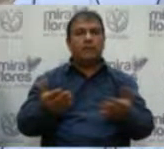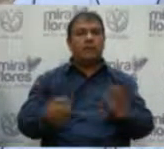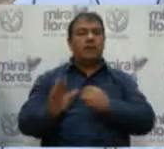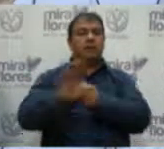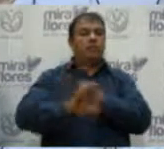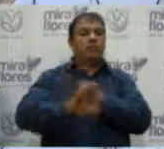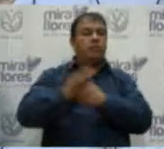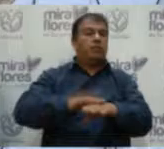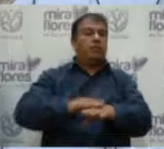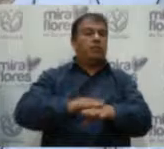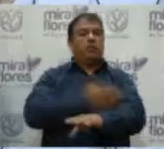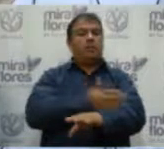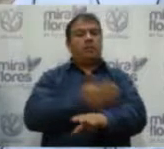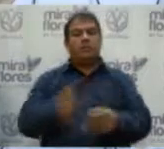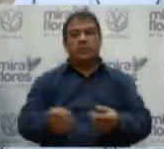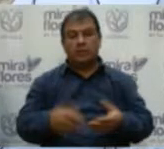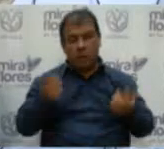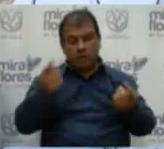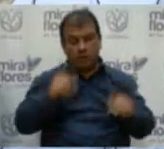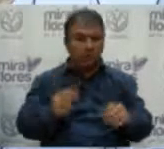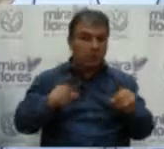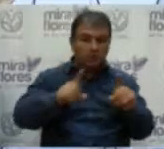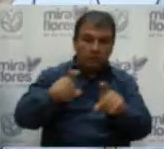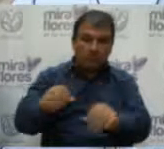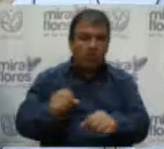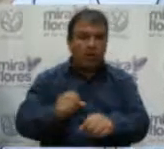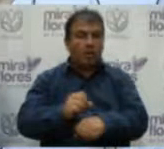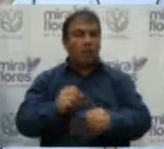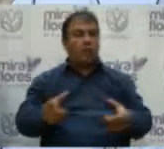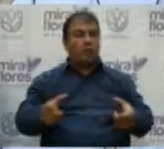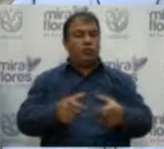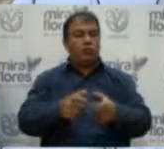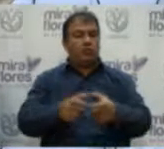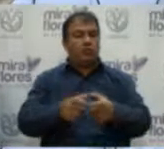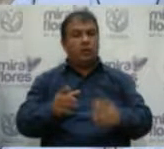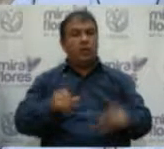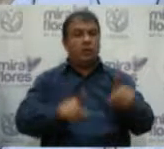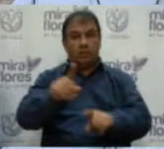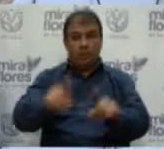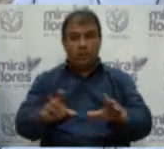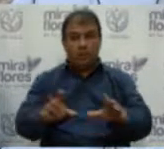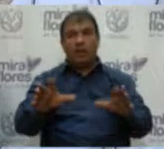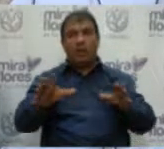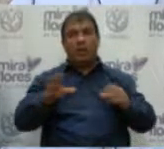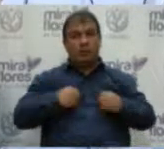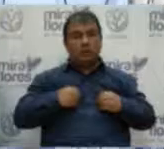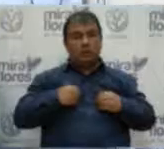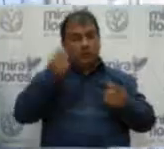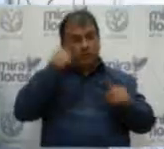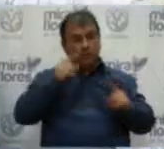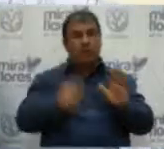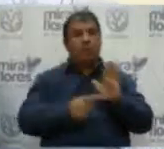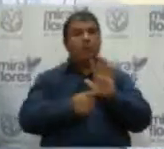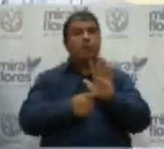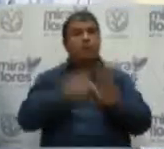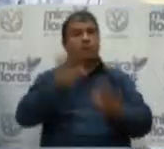prevención. Entonces, se ha puesto a consideración del Consejo este viaje, aquellos miembros del Consejo que estén a favor, si no se expresaron en señal de